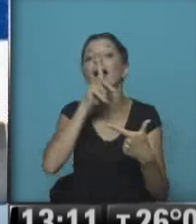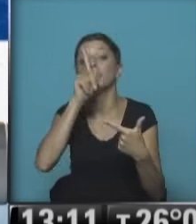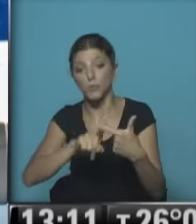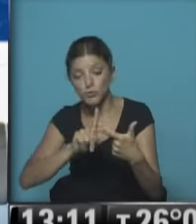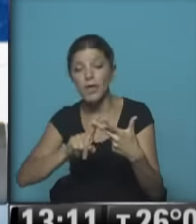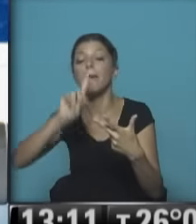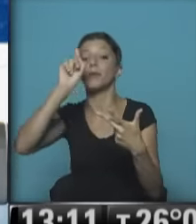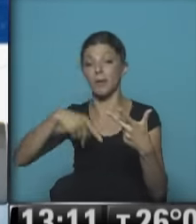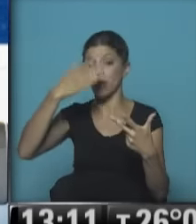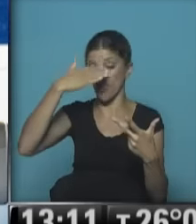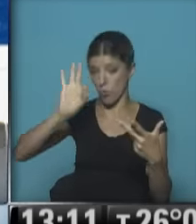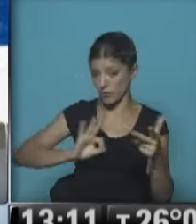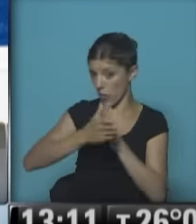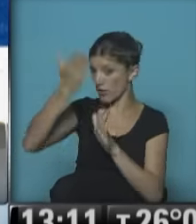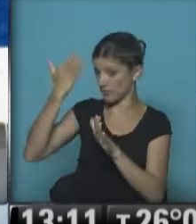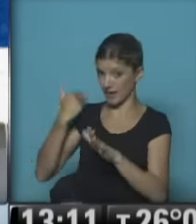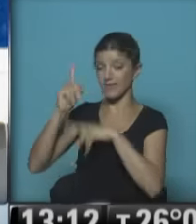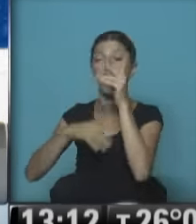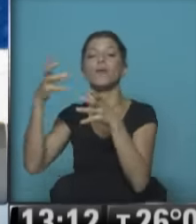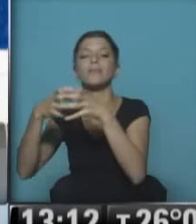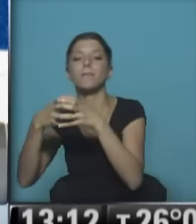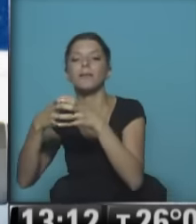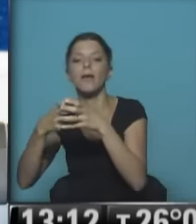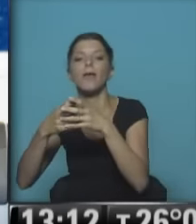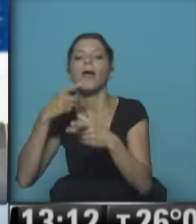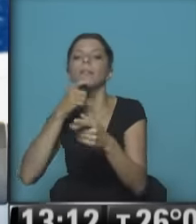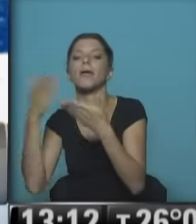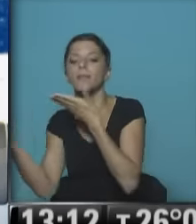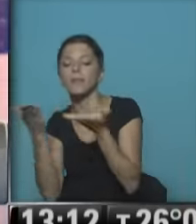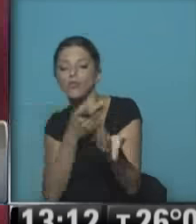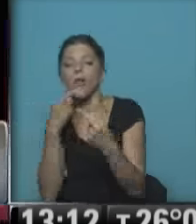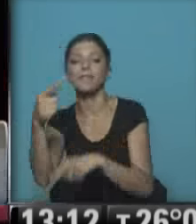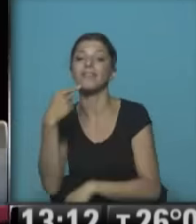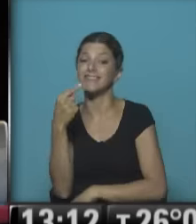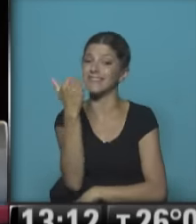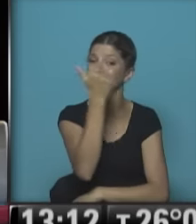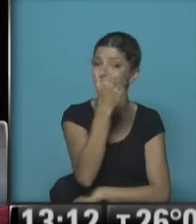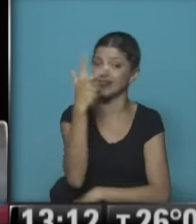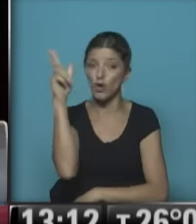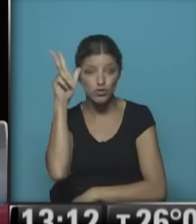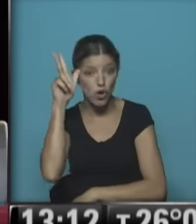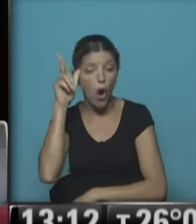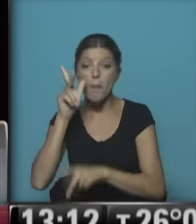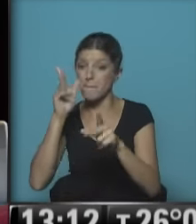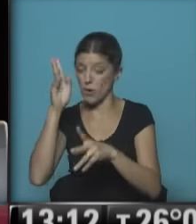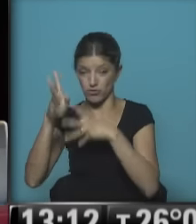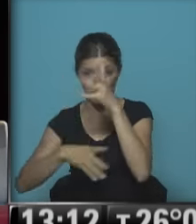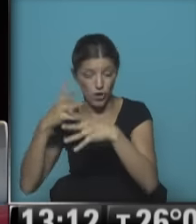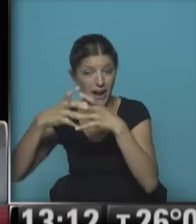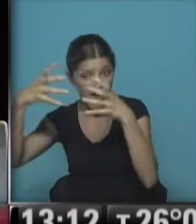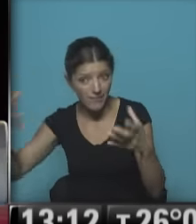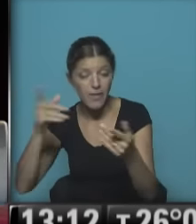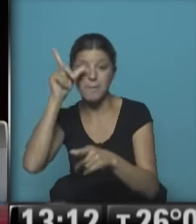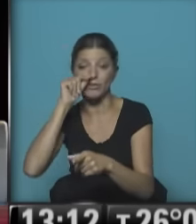año, consultoras como Wood Mackenzie dan cuenta de por lo menos 68 megaproyectos petroleros parados